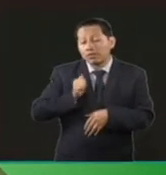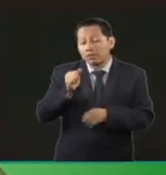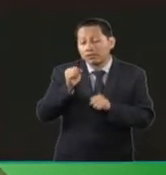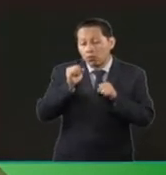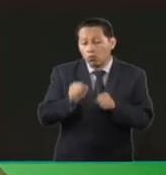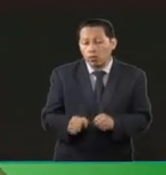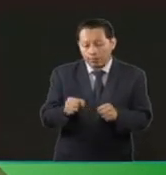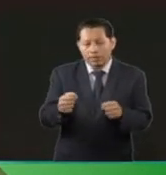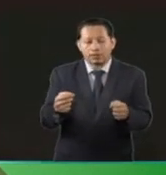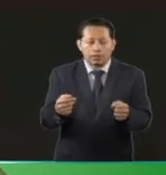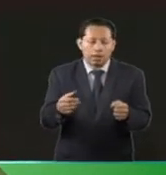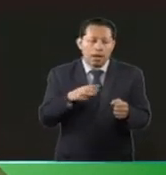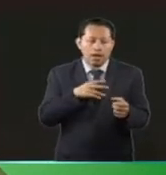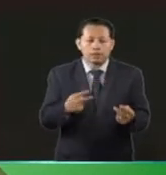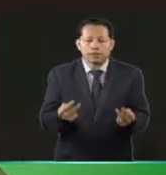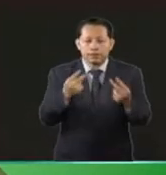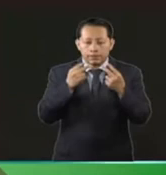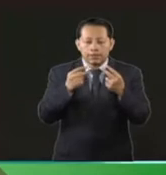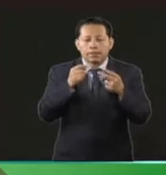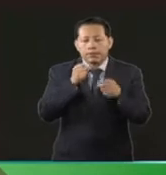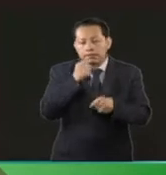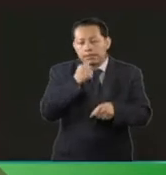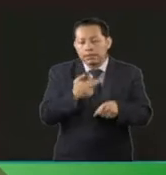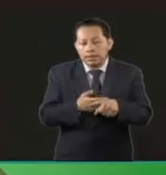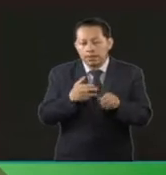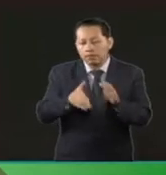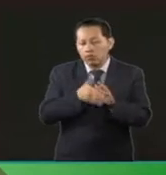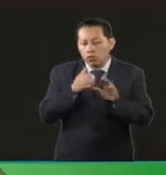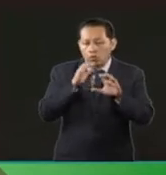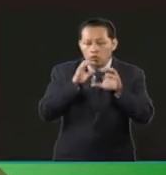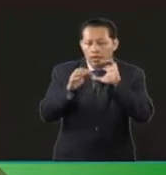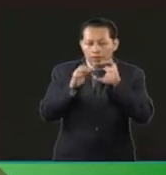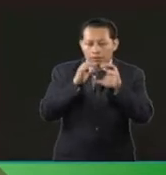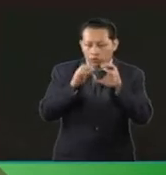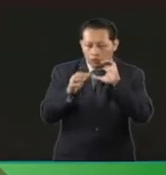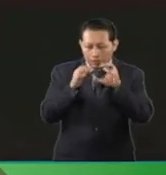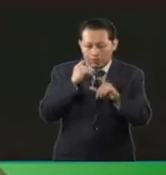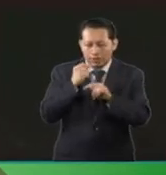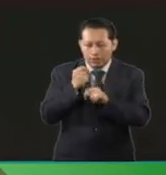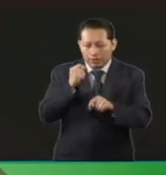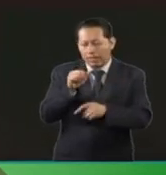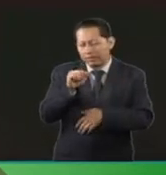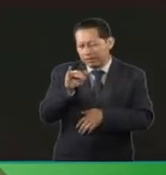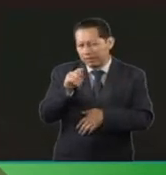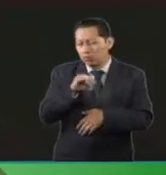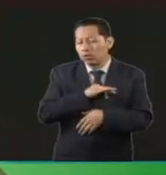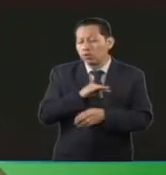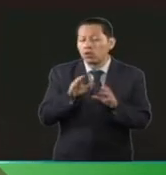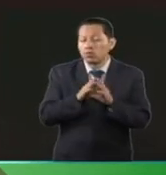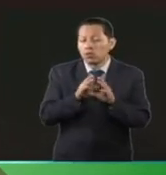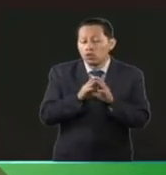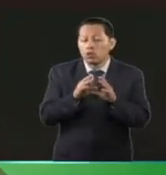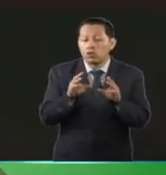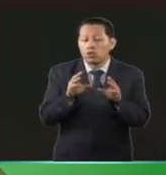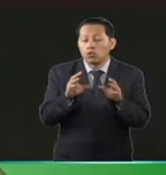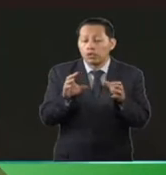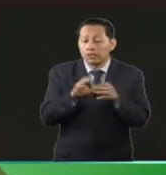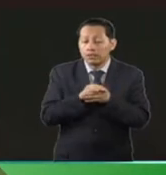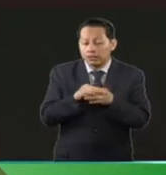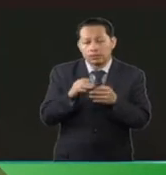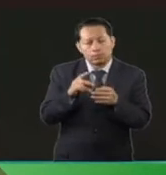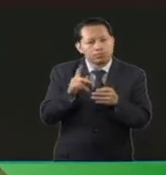están escuchando en la Secretaría de infraestructura Comunicaciones y Transportes si bien no es un tema directo es